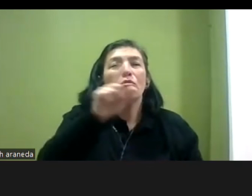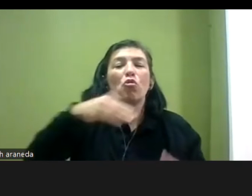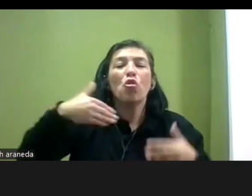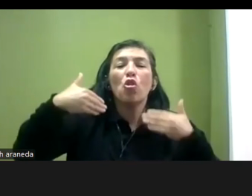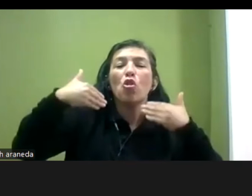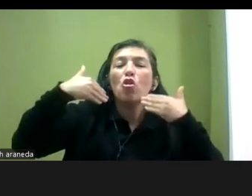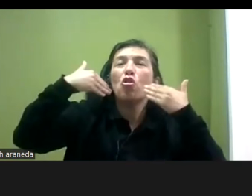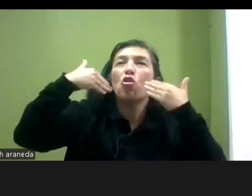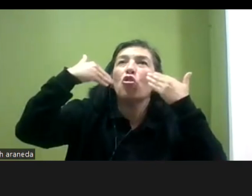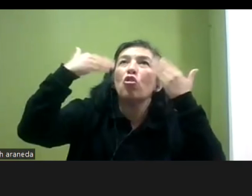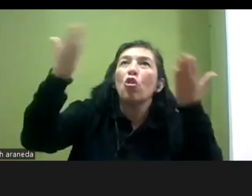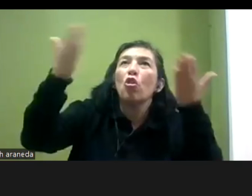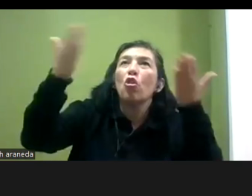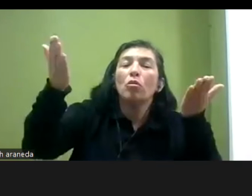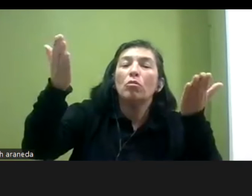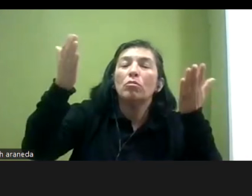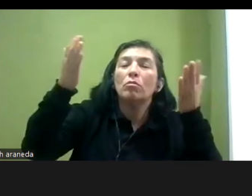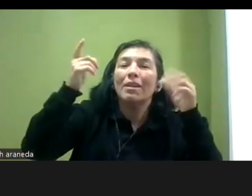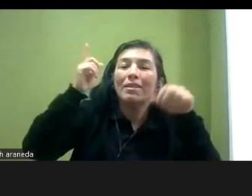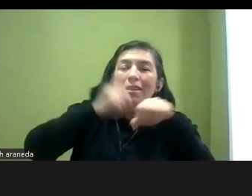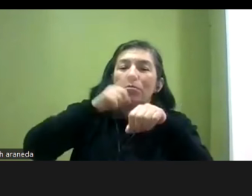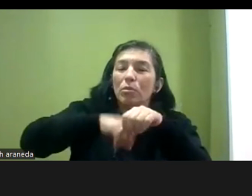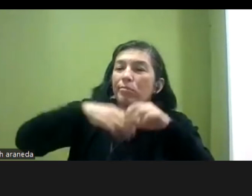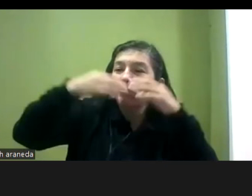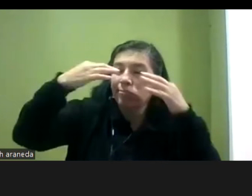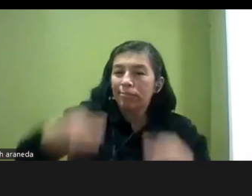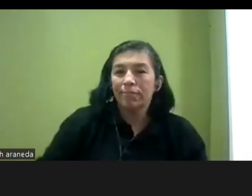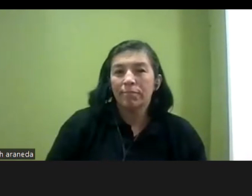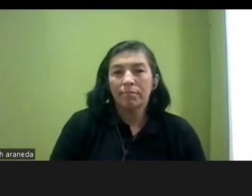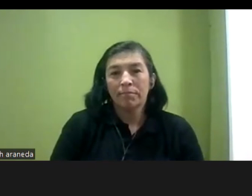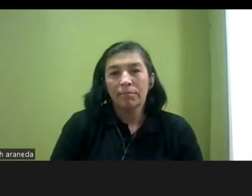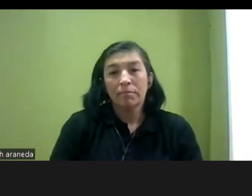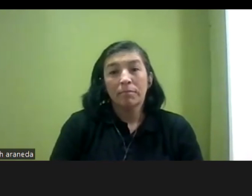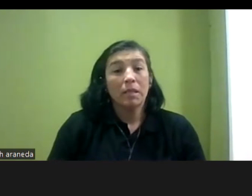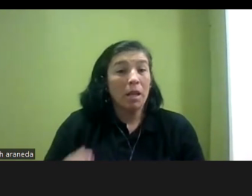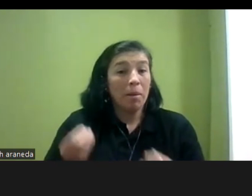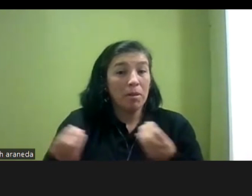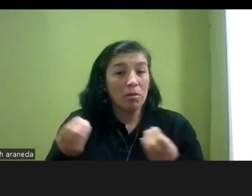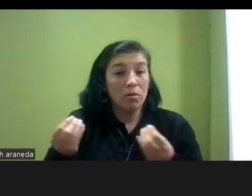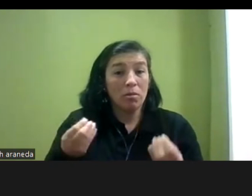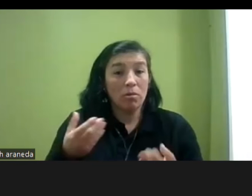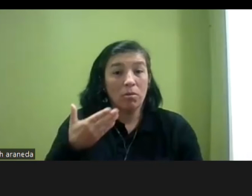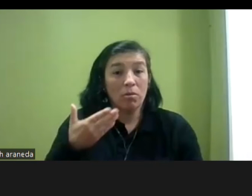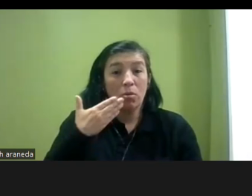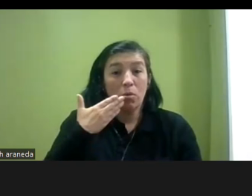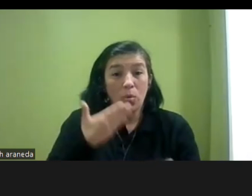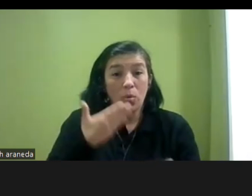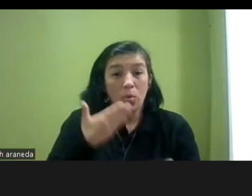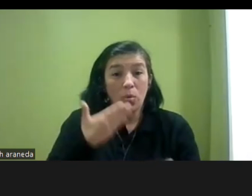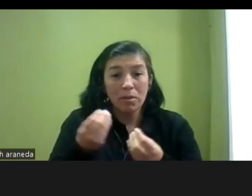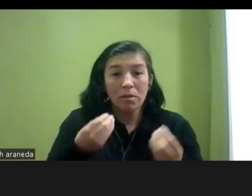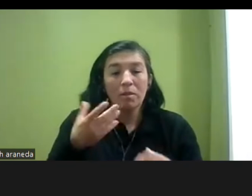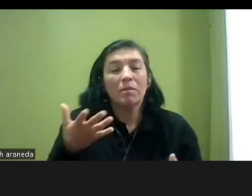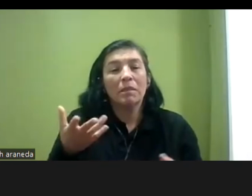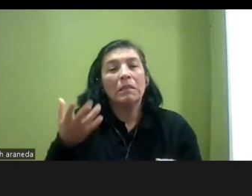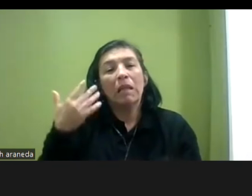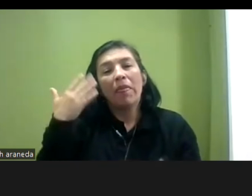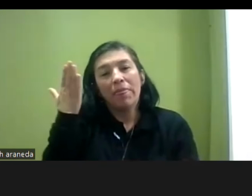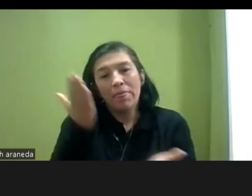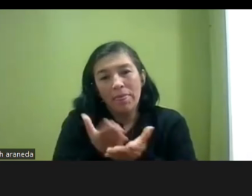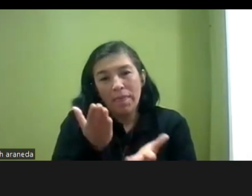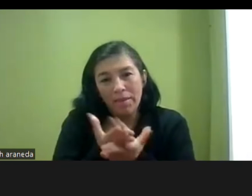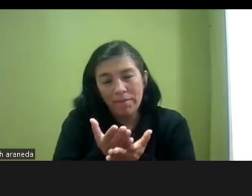que tenía que entregar en el momento indicado. Entonces, frente a esas situaciones se tiene que recurrir y